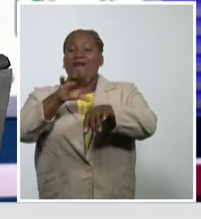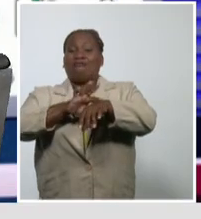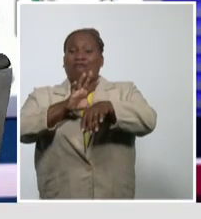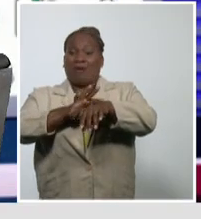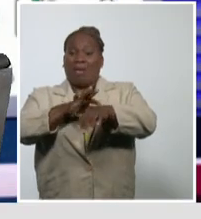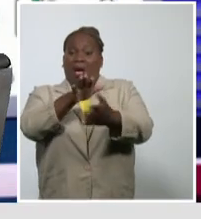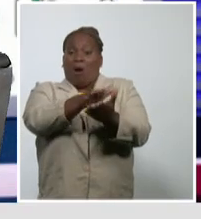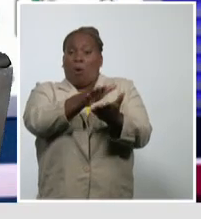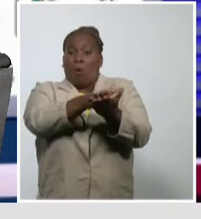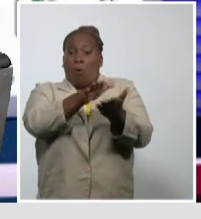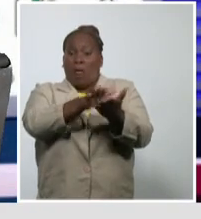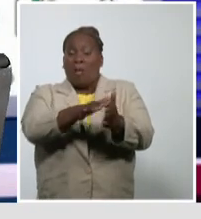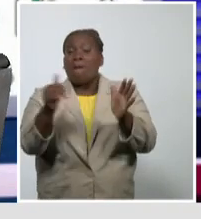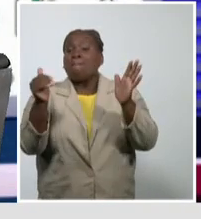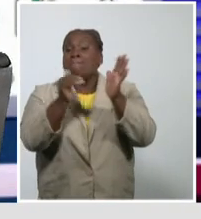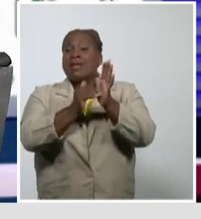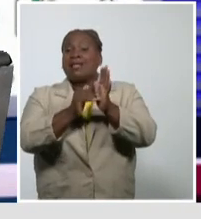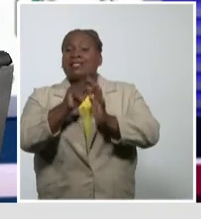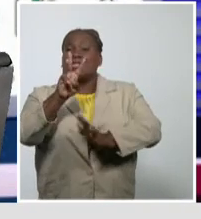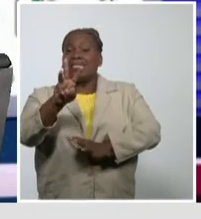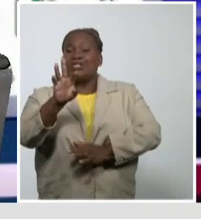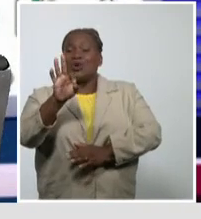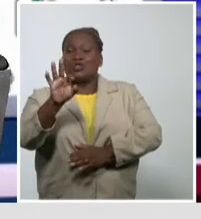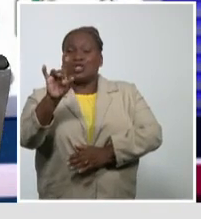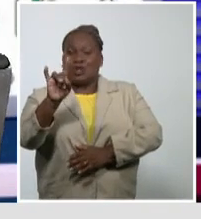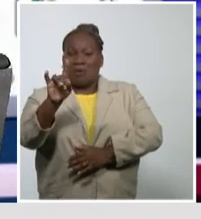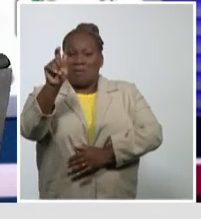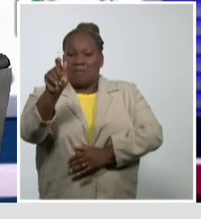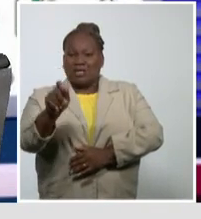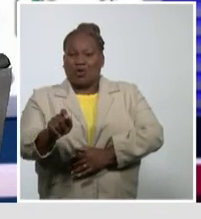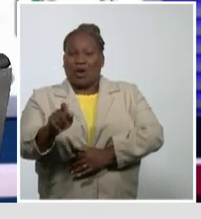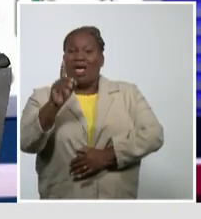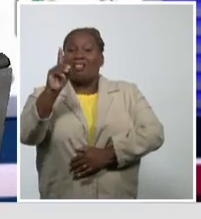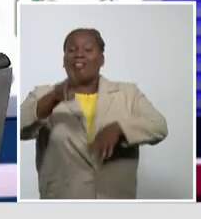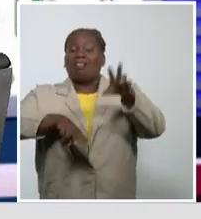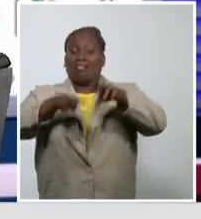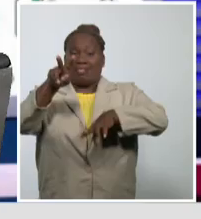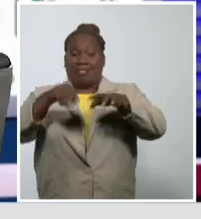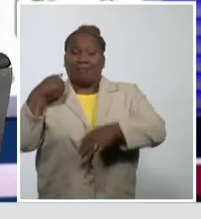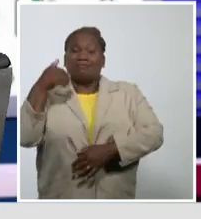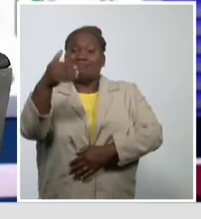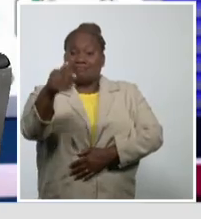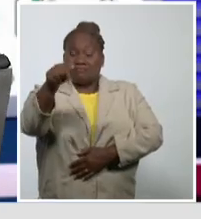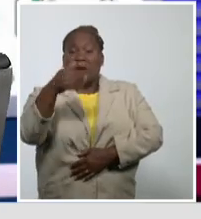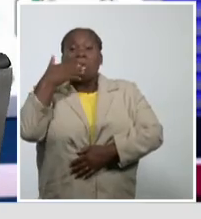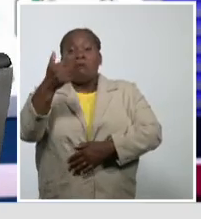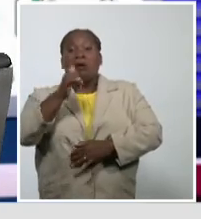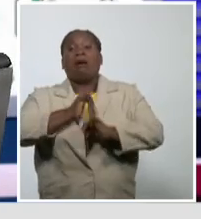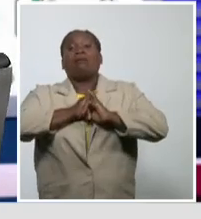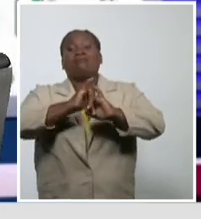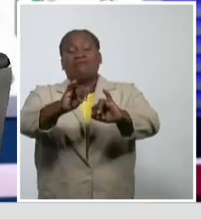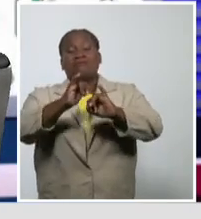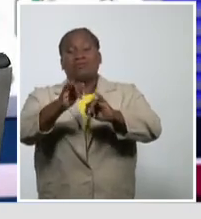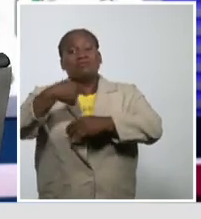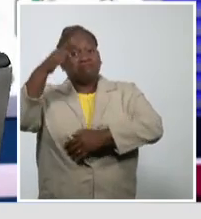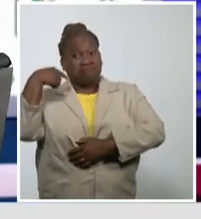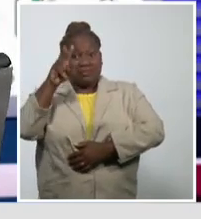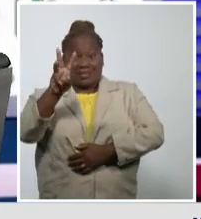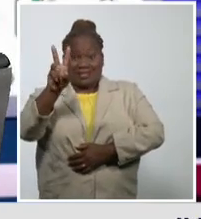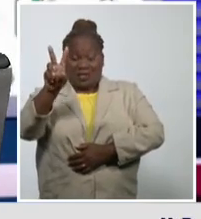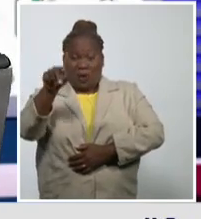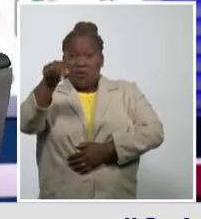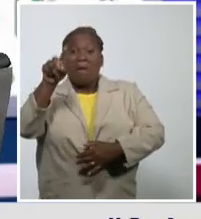acumulado total de 1.389 pacientes diagnosticados hasta el momento. Es una buena noticia, ayer fueron 32, hoy